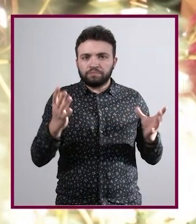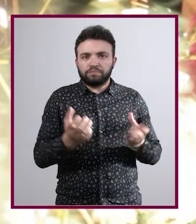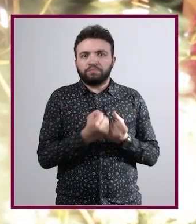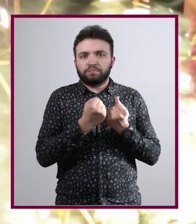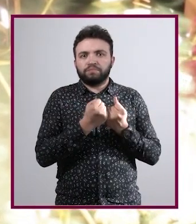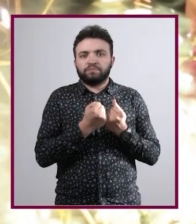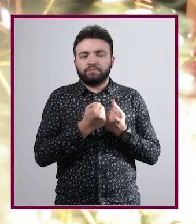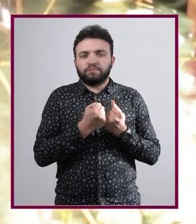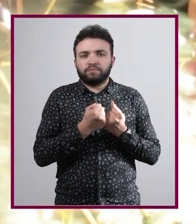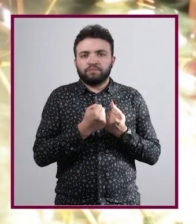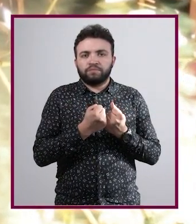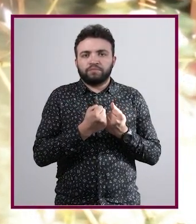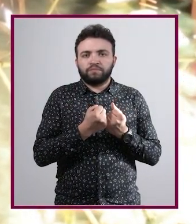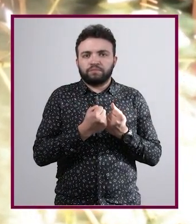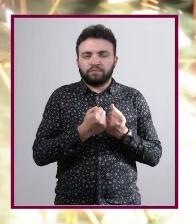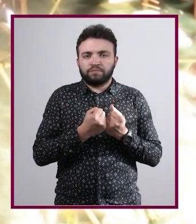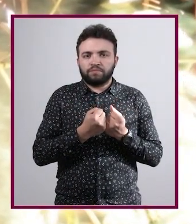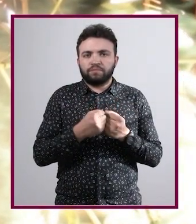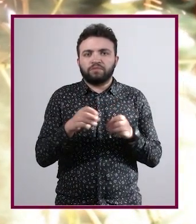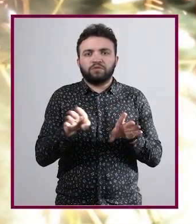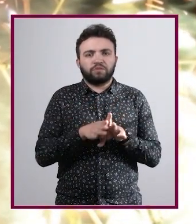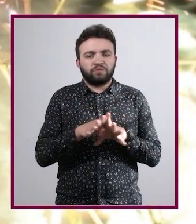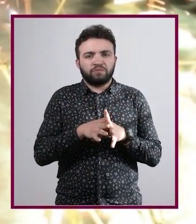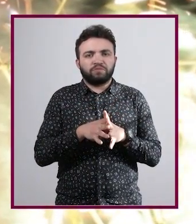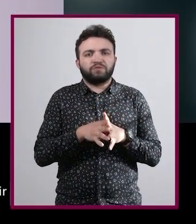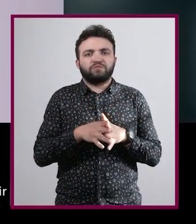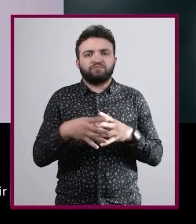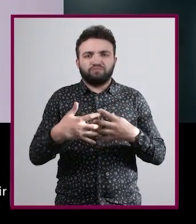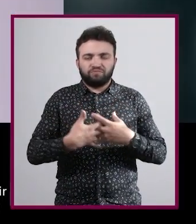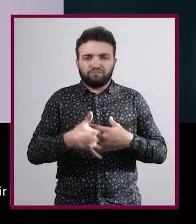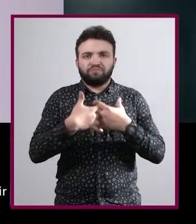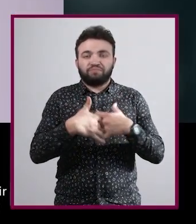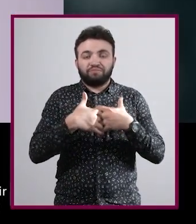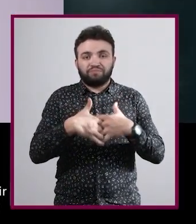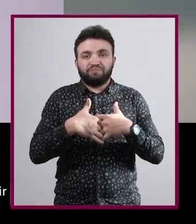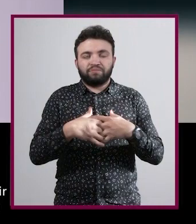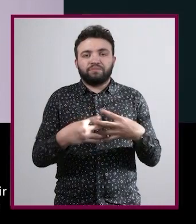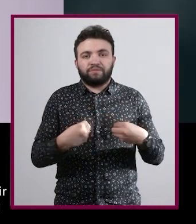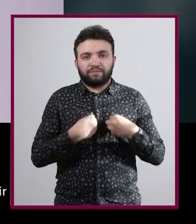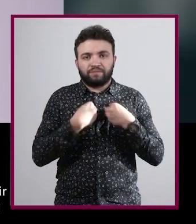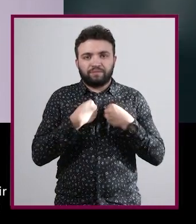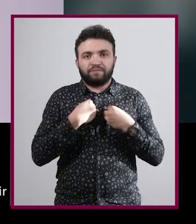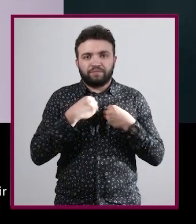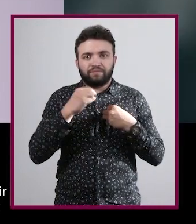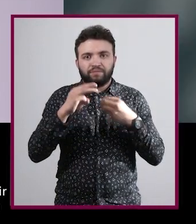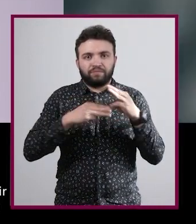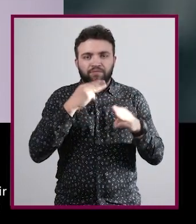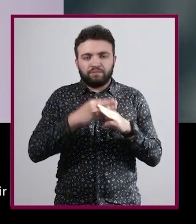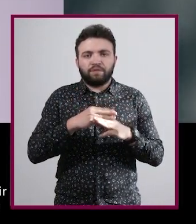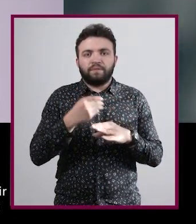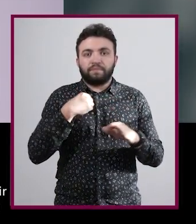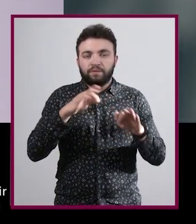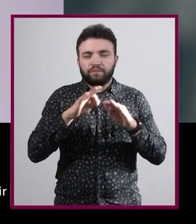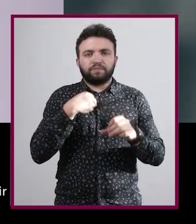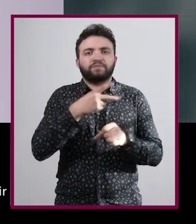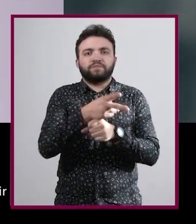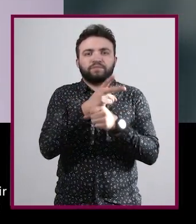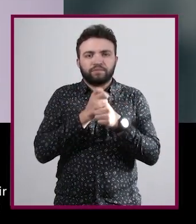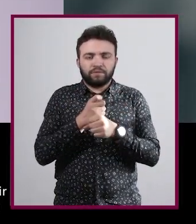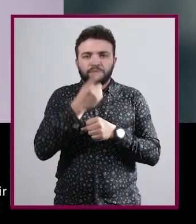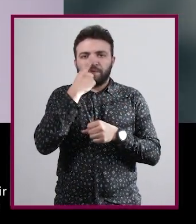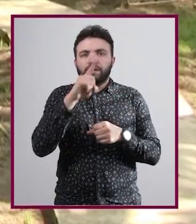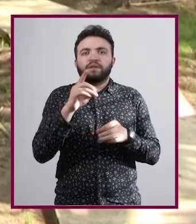de cosificación de la vida en el planeta. En mi trabajo invito a ser conspiradores